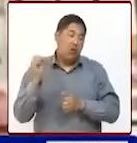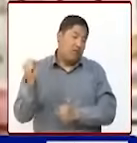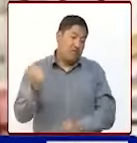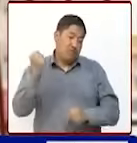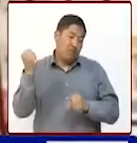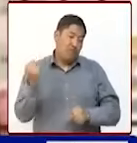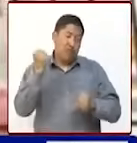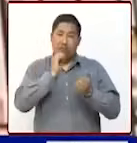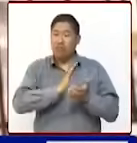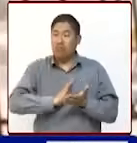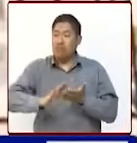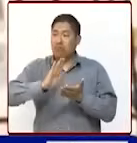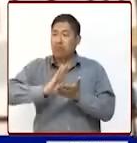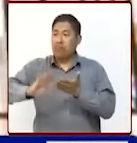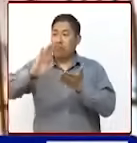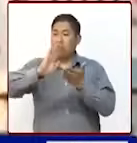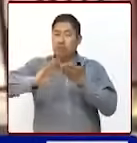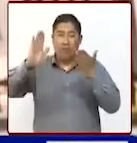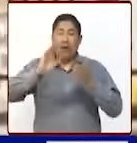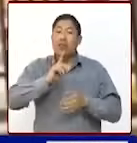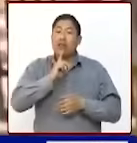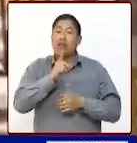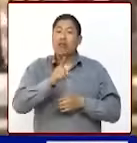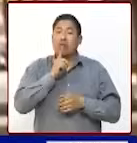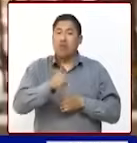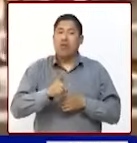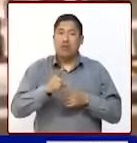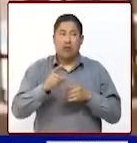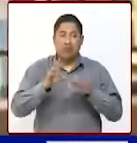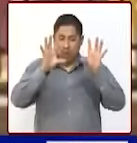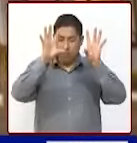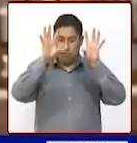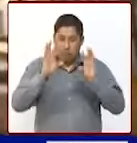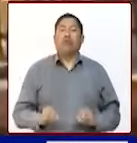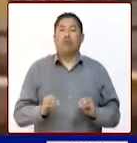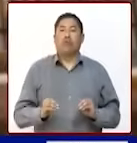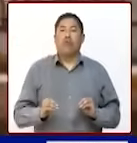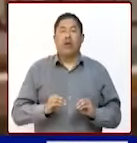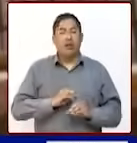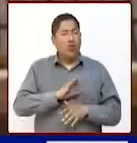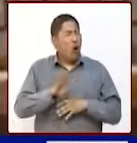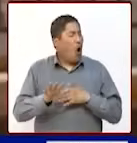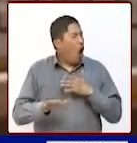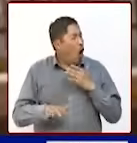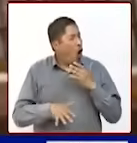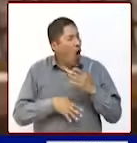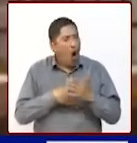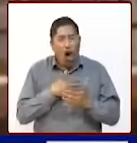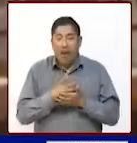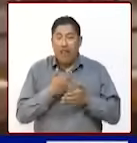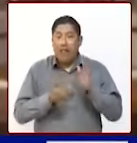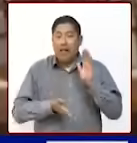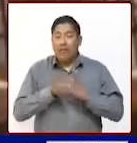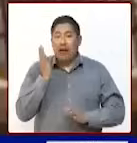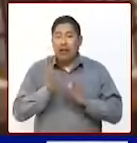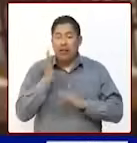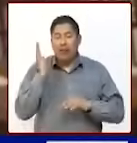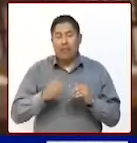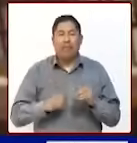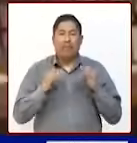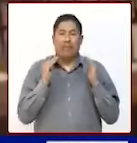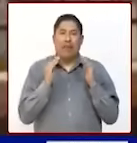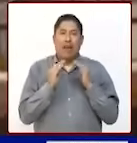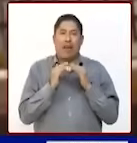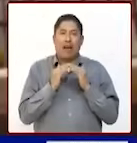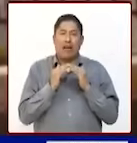de administración de la terminal de buses, que con seguridad en unos minutos más va a apagar precisamente todas las luces y se va a dirigir a sus domicilios para cumplir el auto